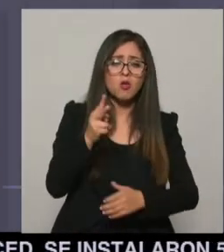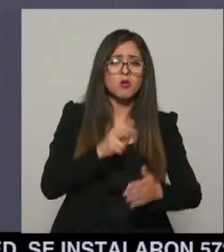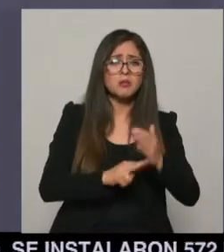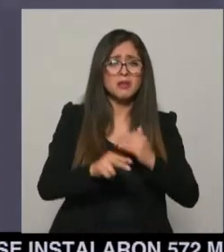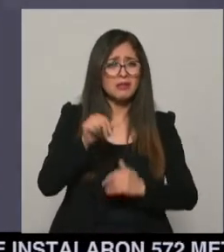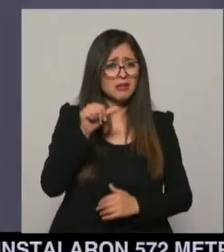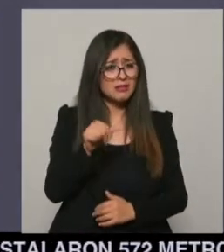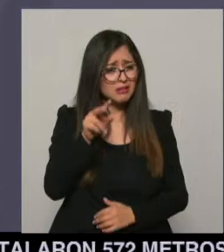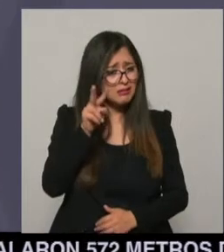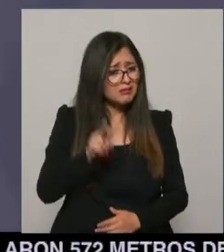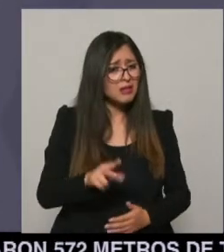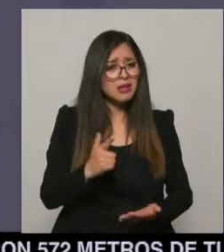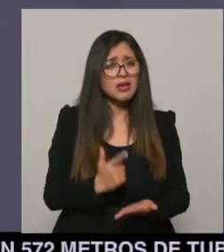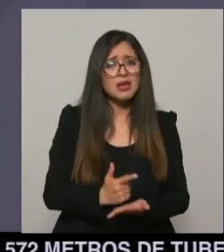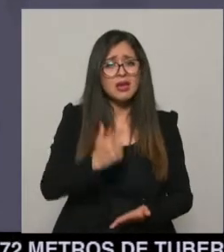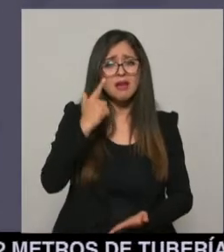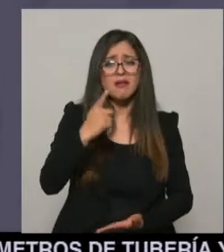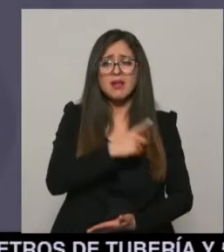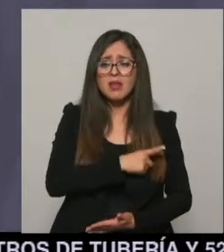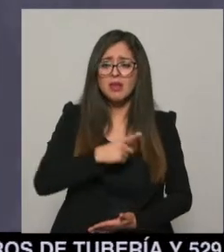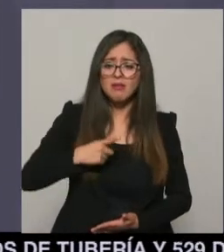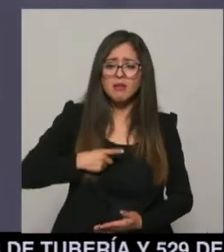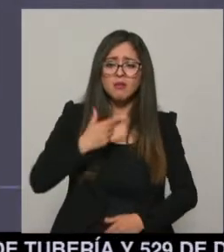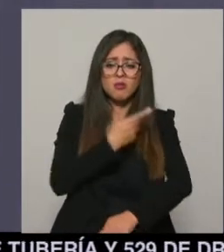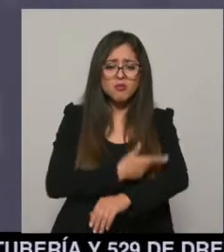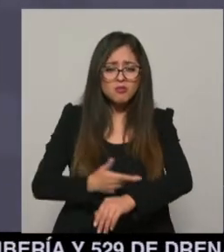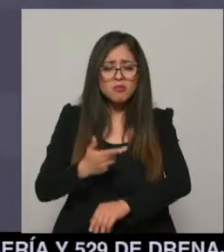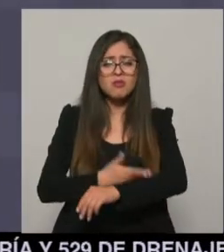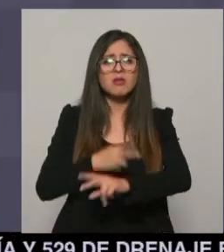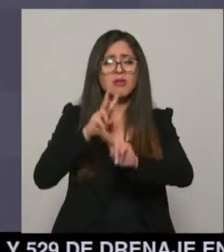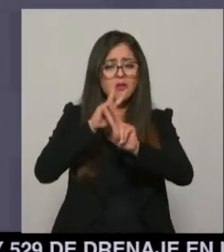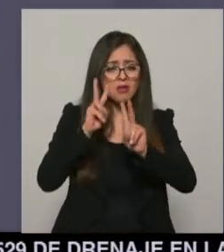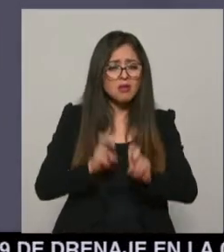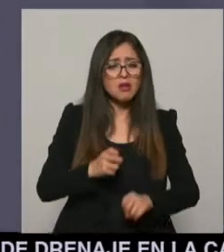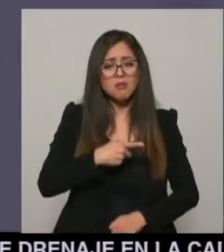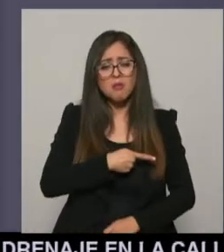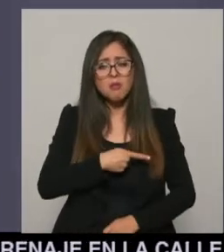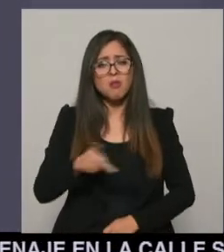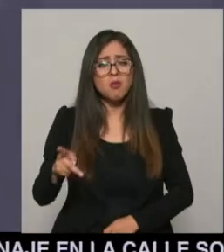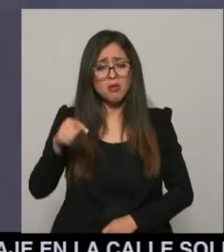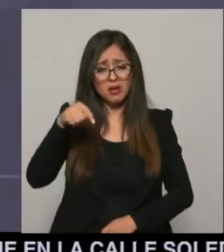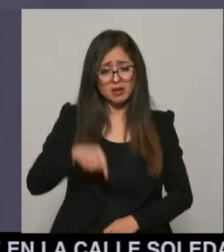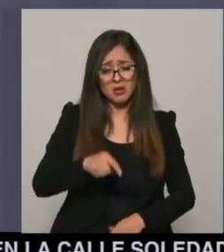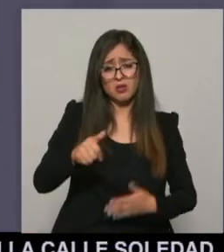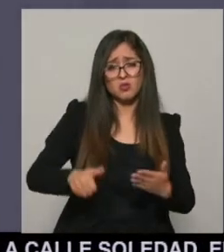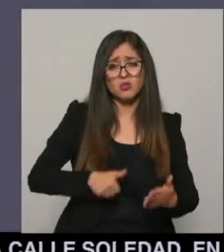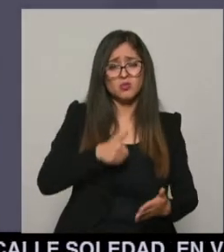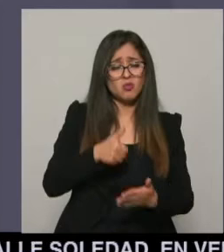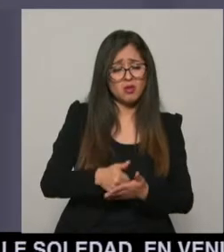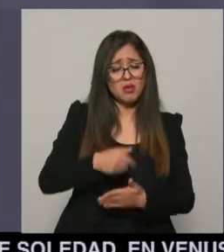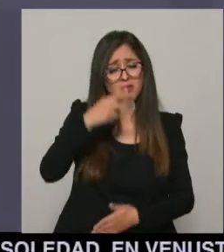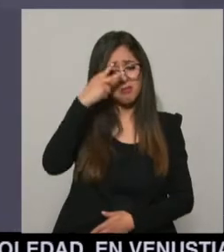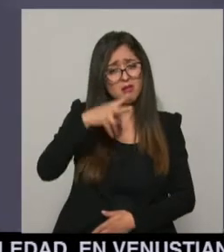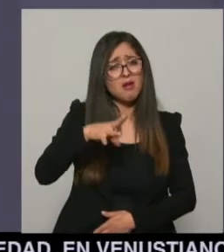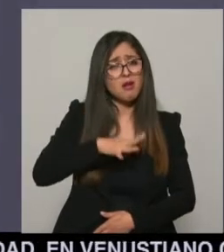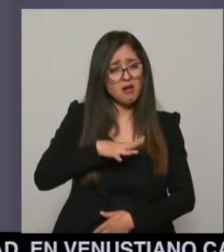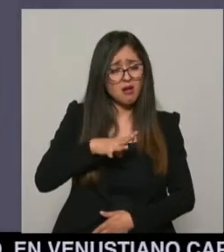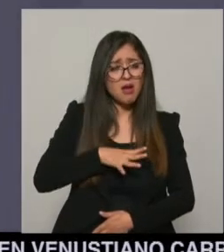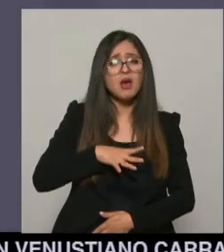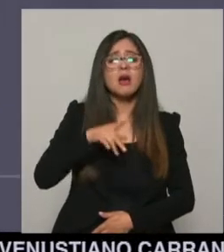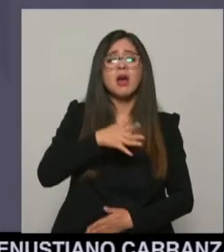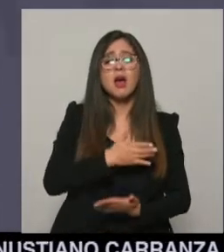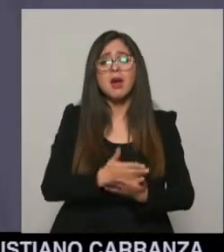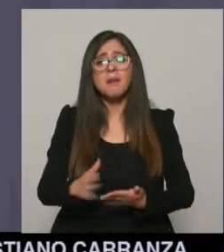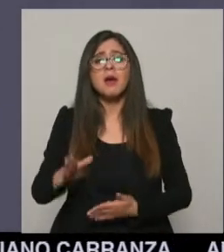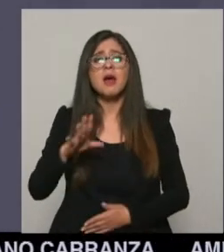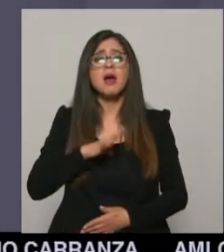grave. Tenemos que comenzar a trabajar en el tema de pobreza en esta ciudad. En esta ciudad también lo hay. Y hay alcaldías en donde se